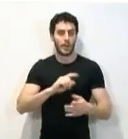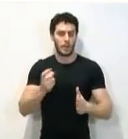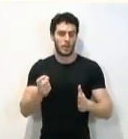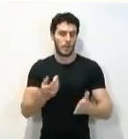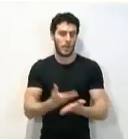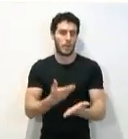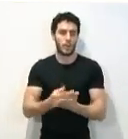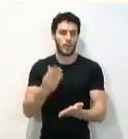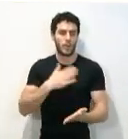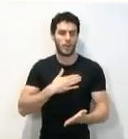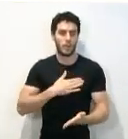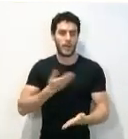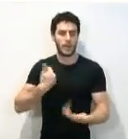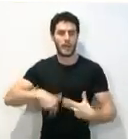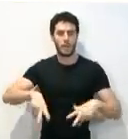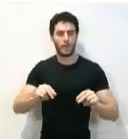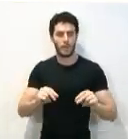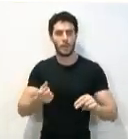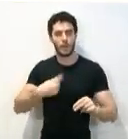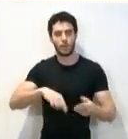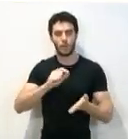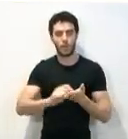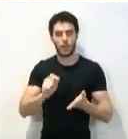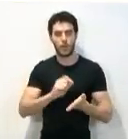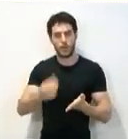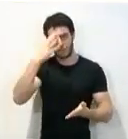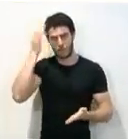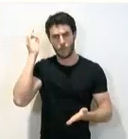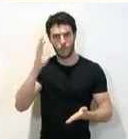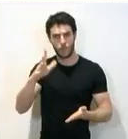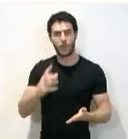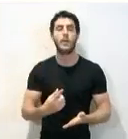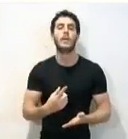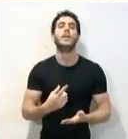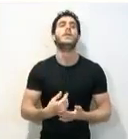Acabo diciendo que hemos redactado al final una